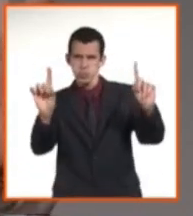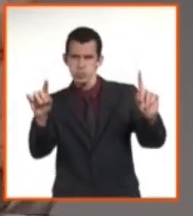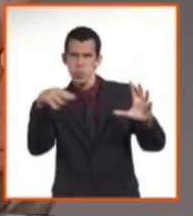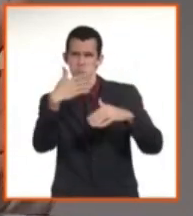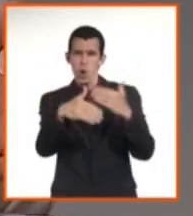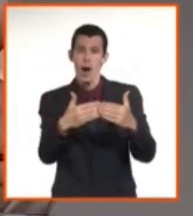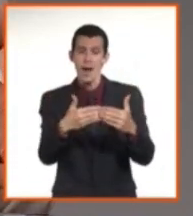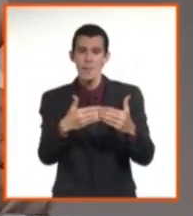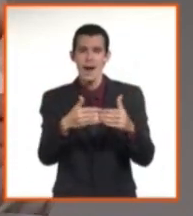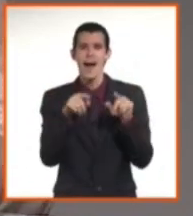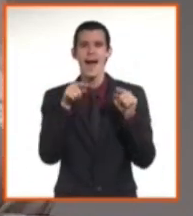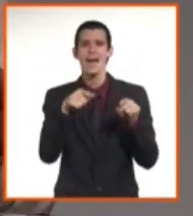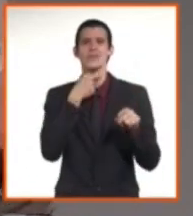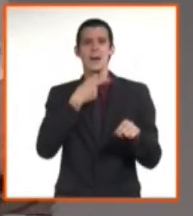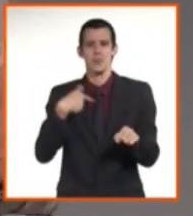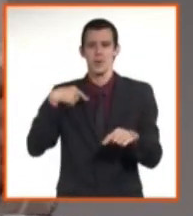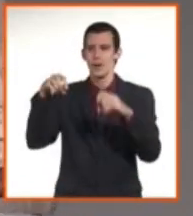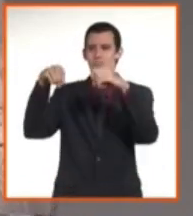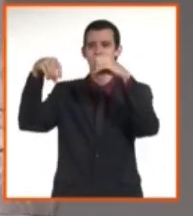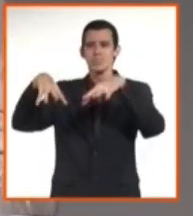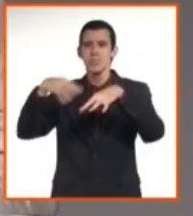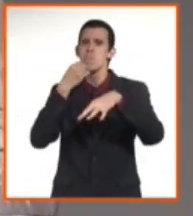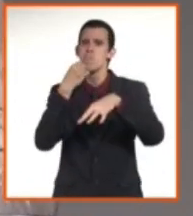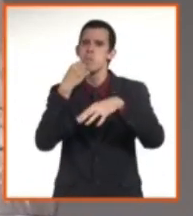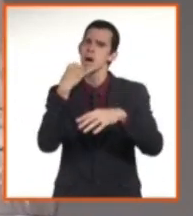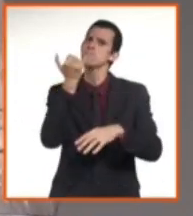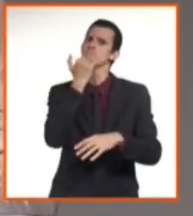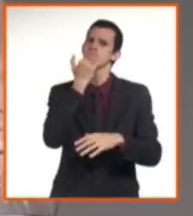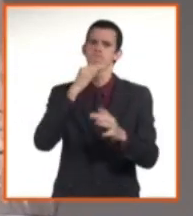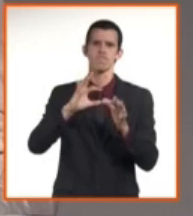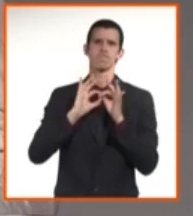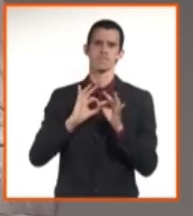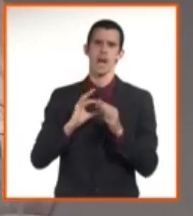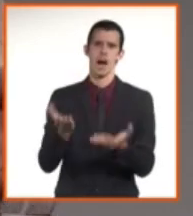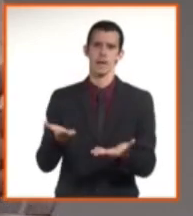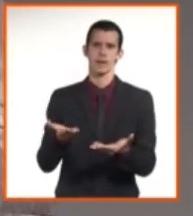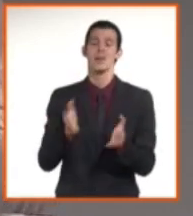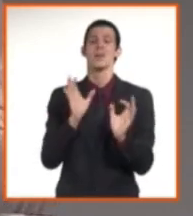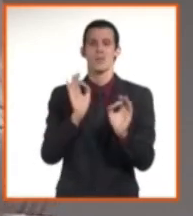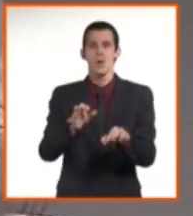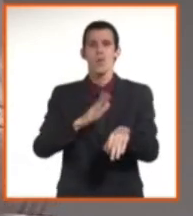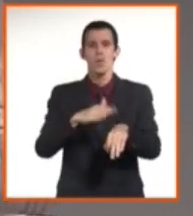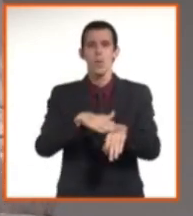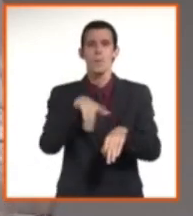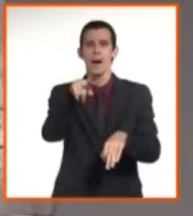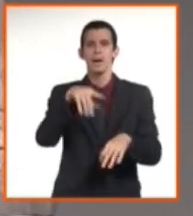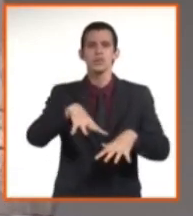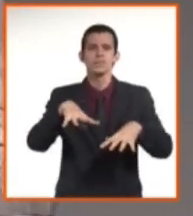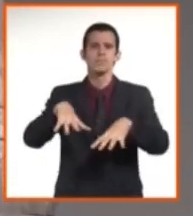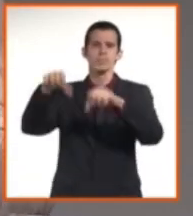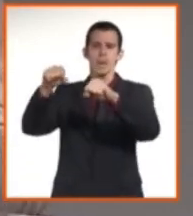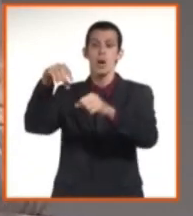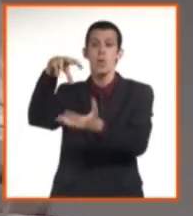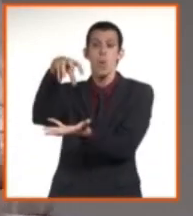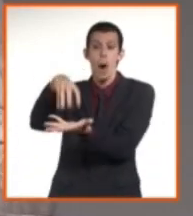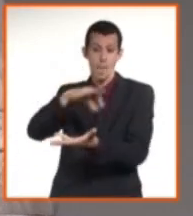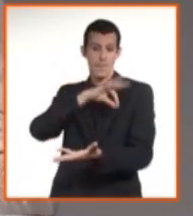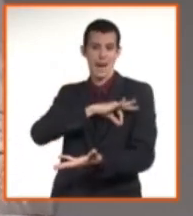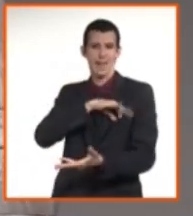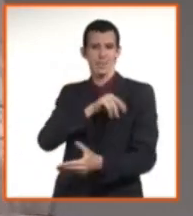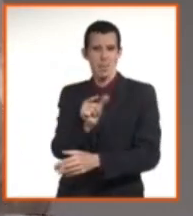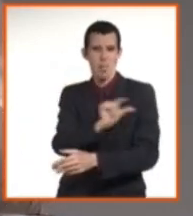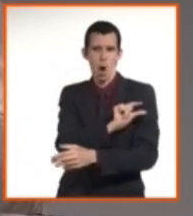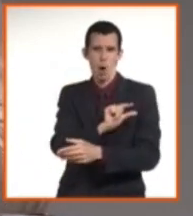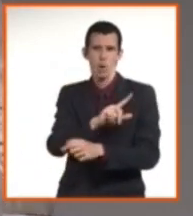de afectación al circuito. Normalmente nosotros en días normales tenemos en el sistema alrededor de 400, 500